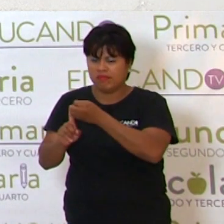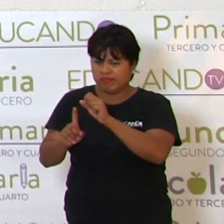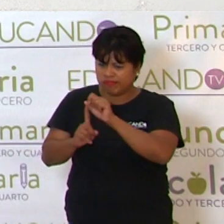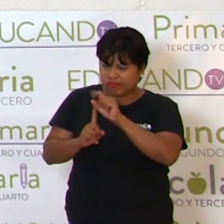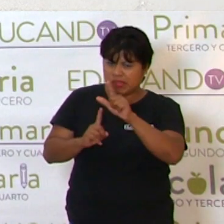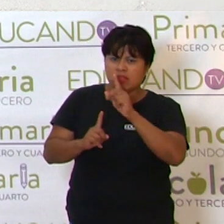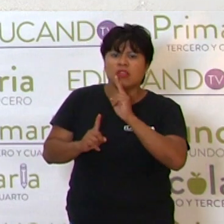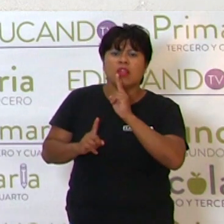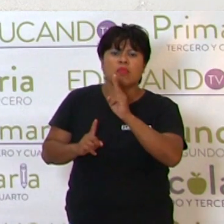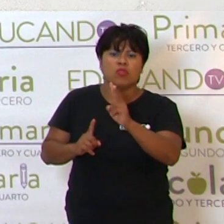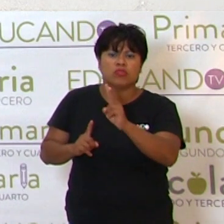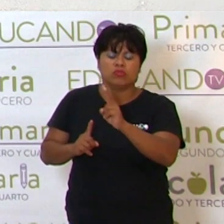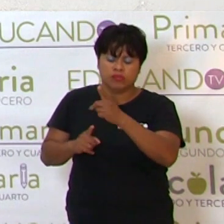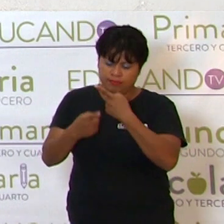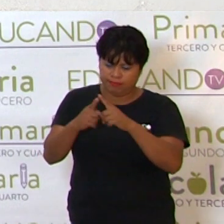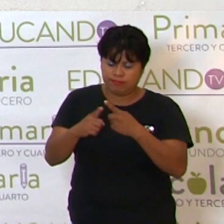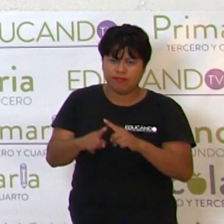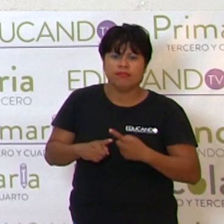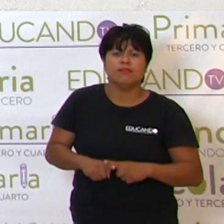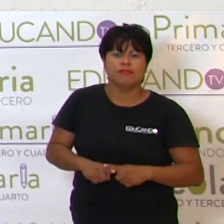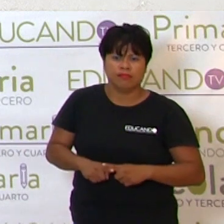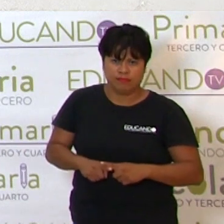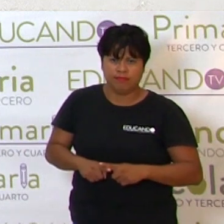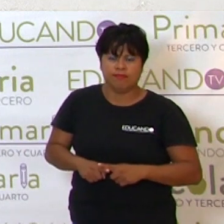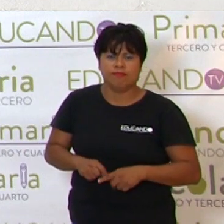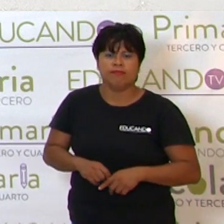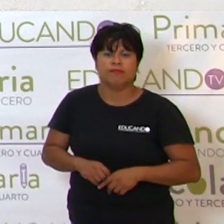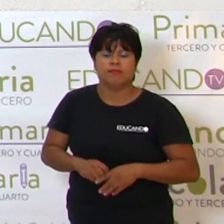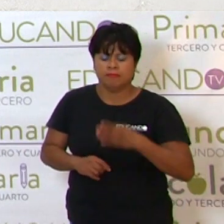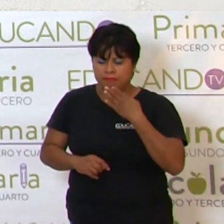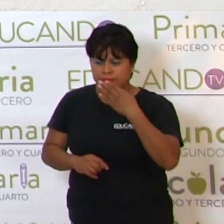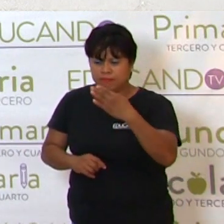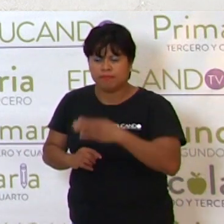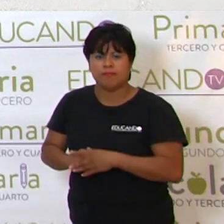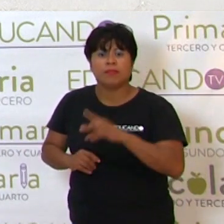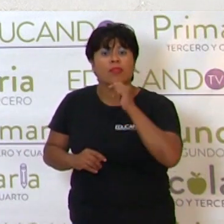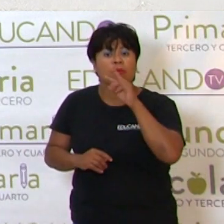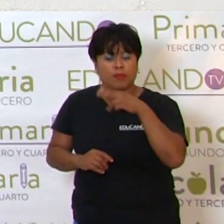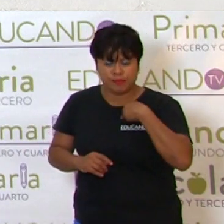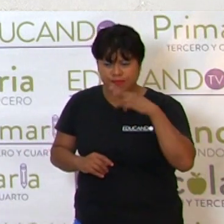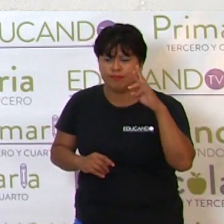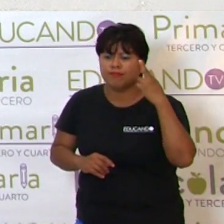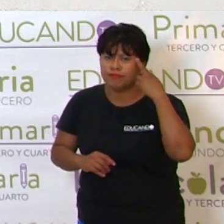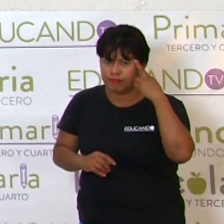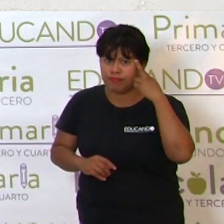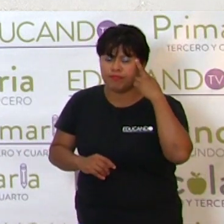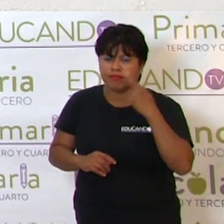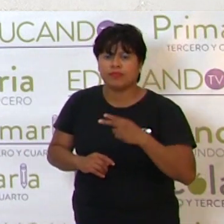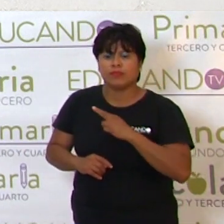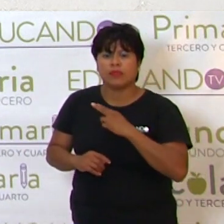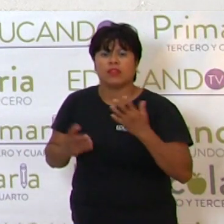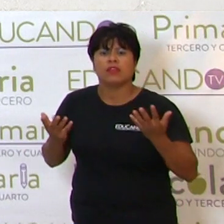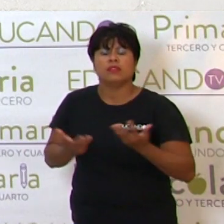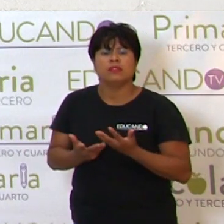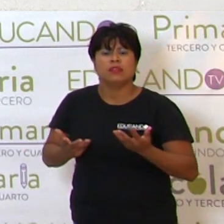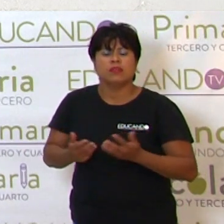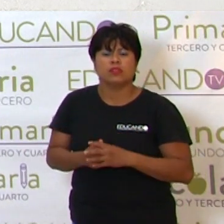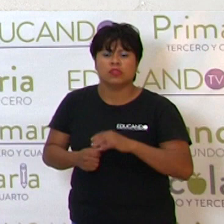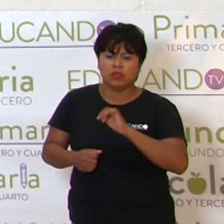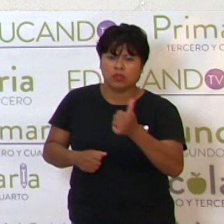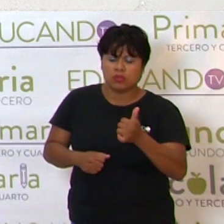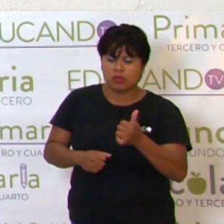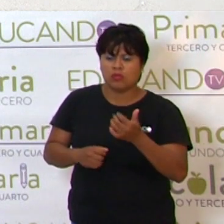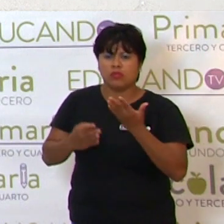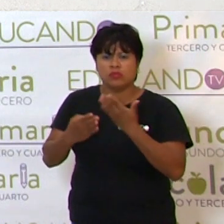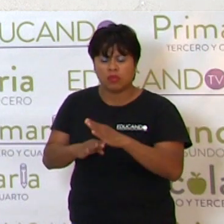de la voz, entre otros. Muy bien, y también recuerdo que hicimos otro